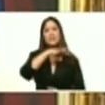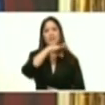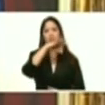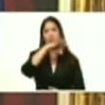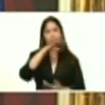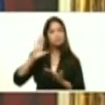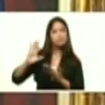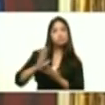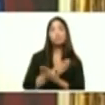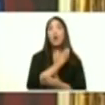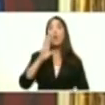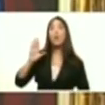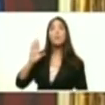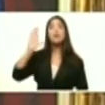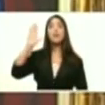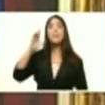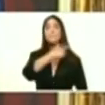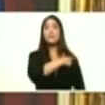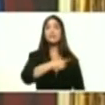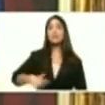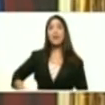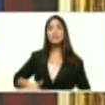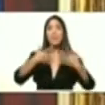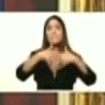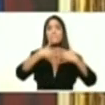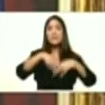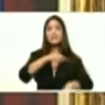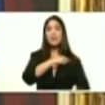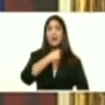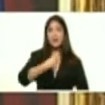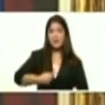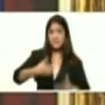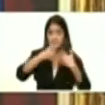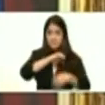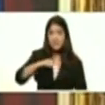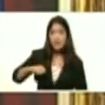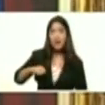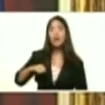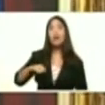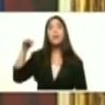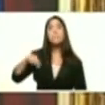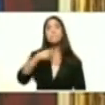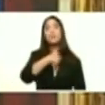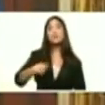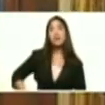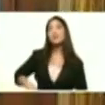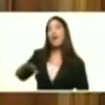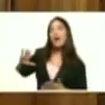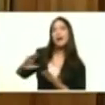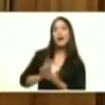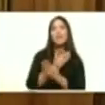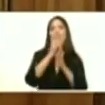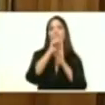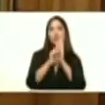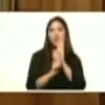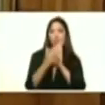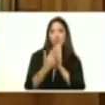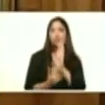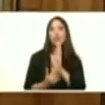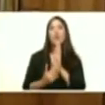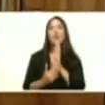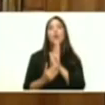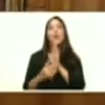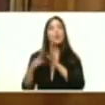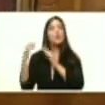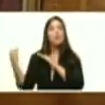terminaron juramentando, al presidente de Fede Cámaras, como presidente de la república, y acabando, como quieren hoy, acabar con esta constitución, con los